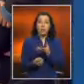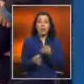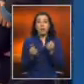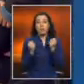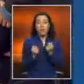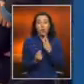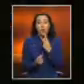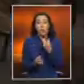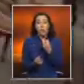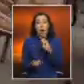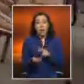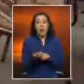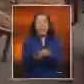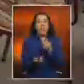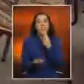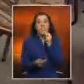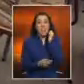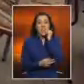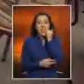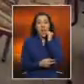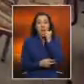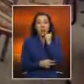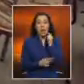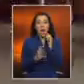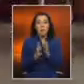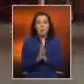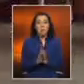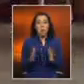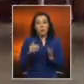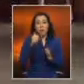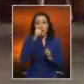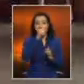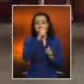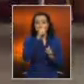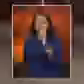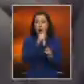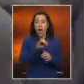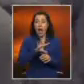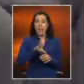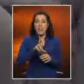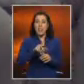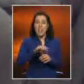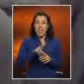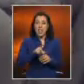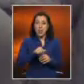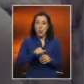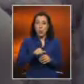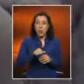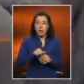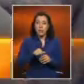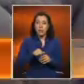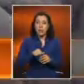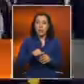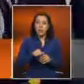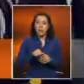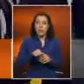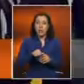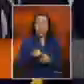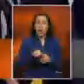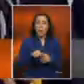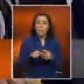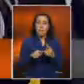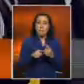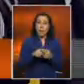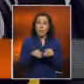cruda realidad con la que conviven a diario. Hay mucha droga y delincuencia en nuestra por